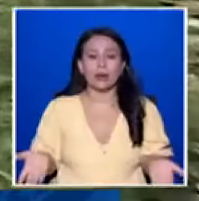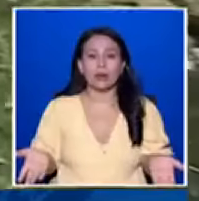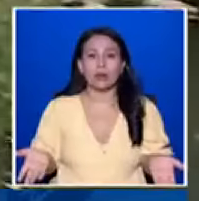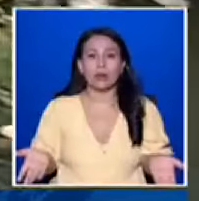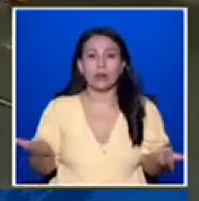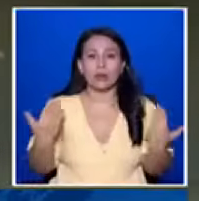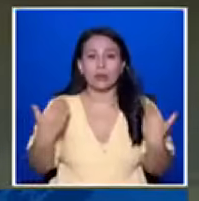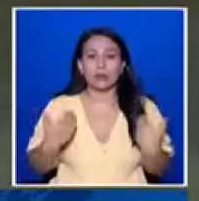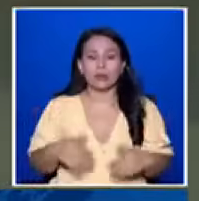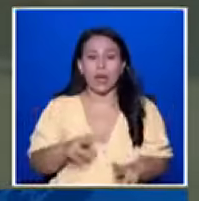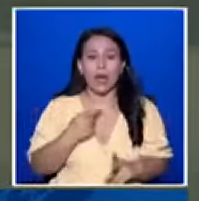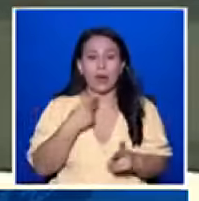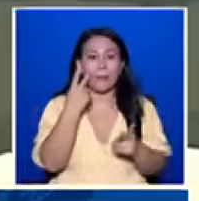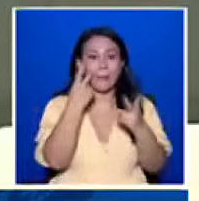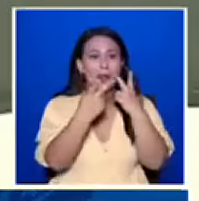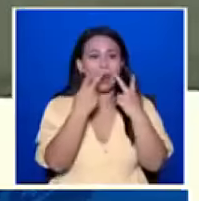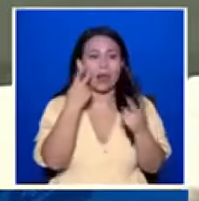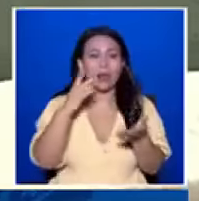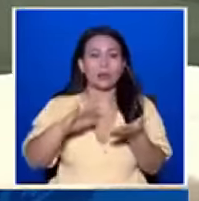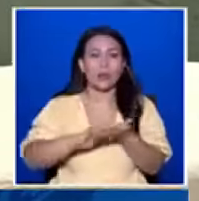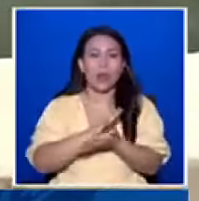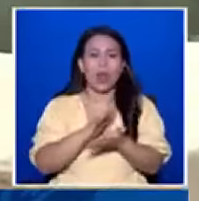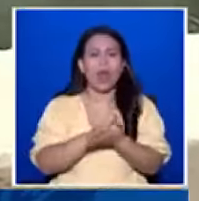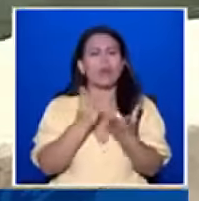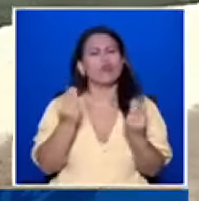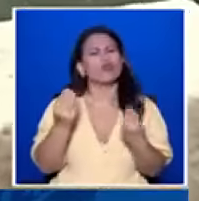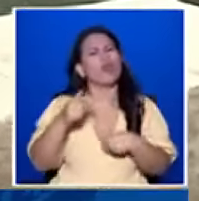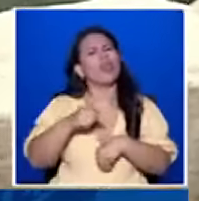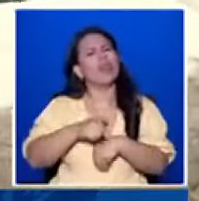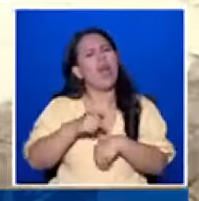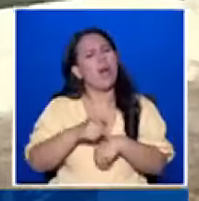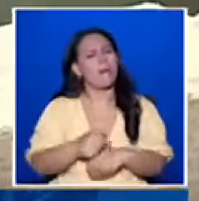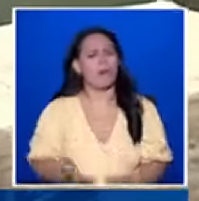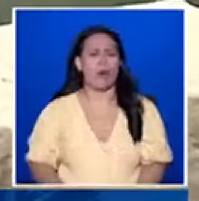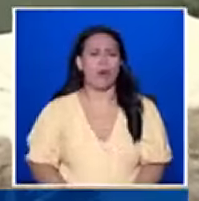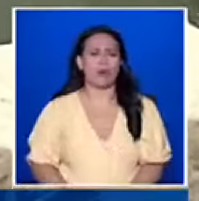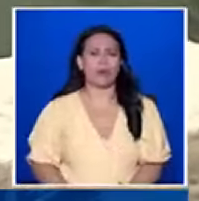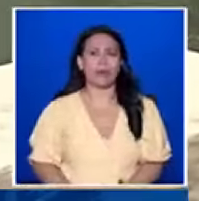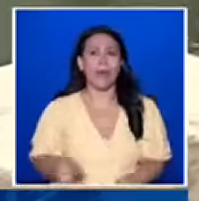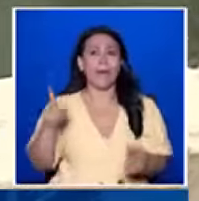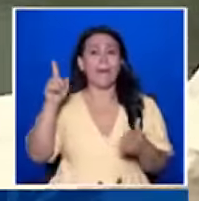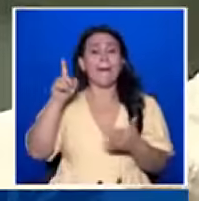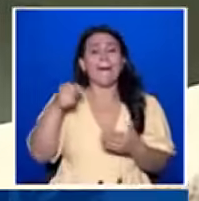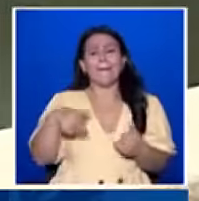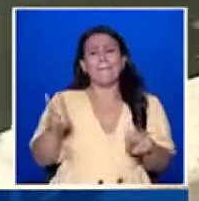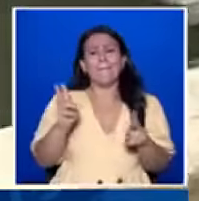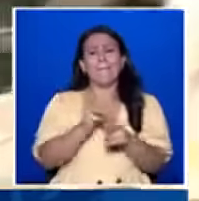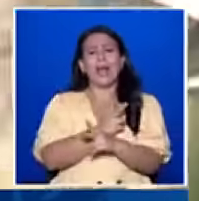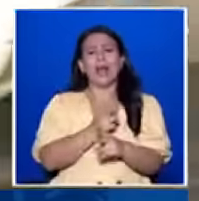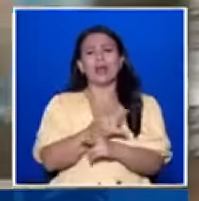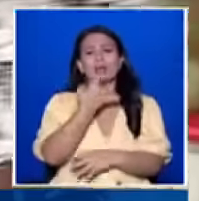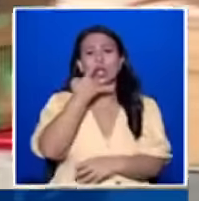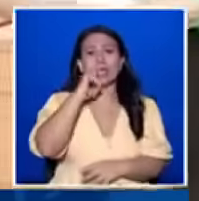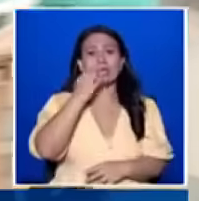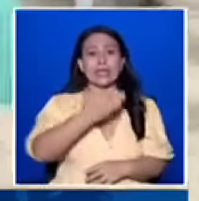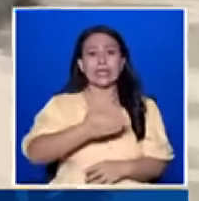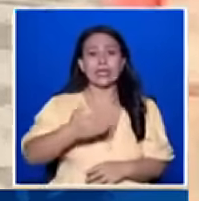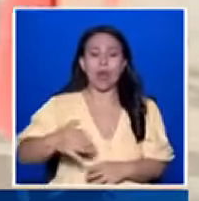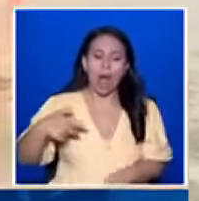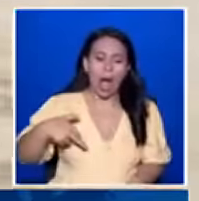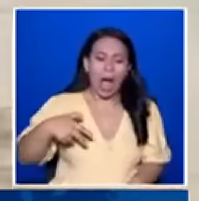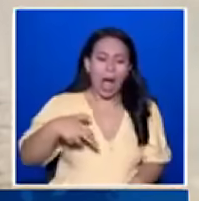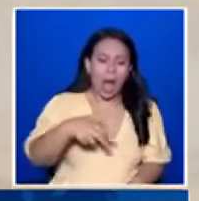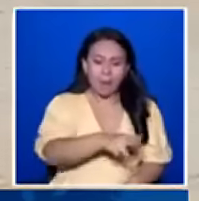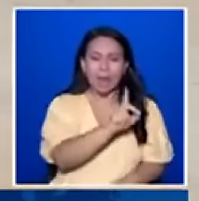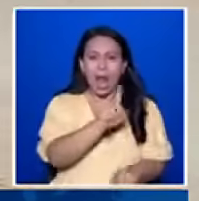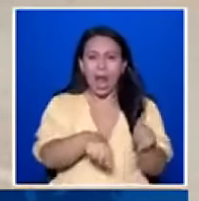Está justo aquí al pie de la escuela de los chicos. Ya tiene tiempo esto, señorita. La verdad que esto es peligroso. Mire que las criaturas a veces vienen caminando. Hay